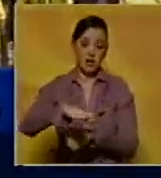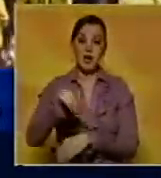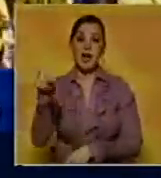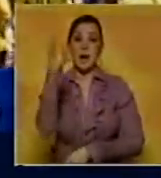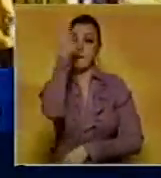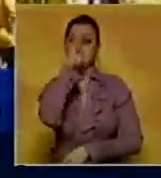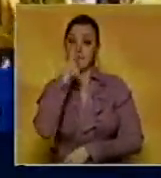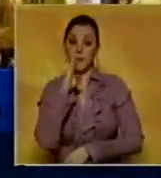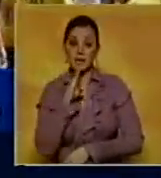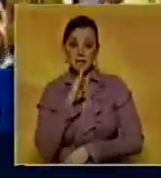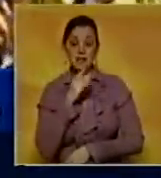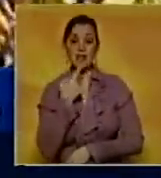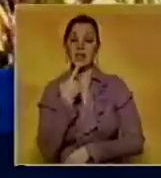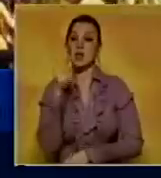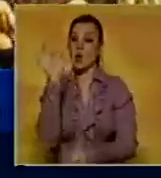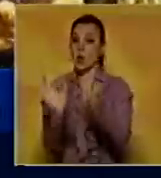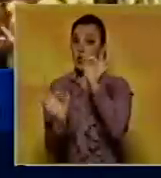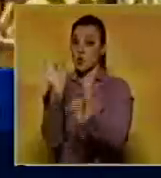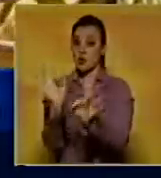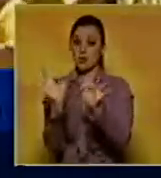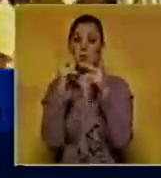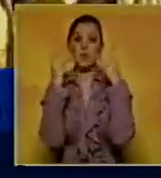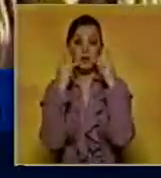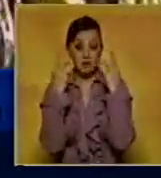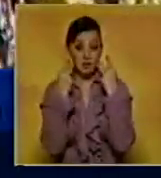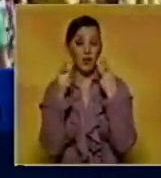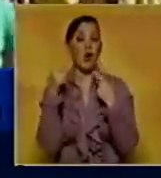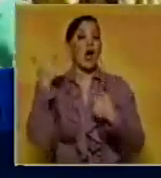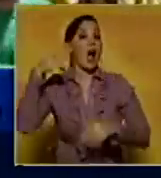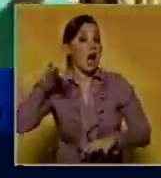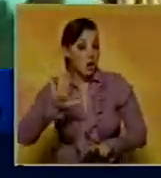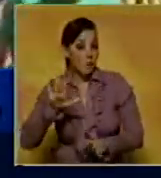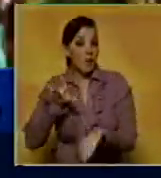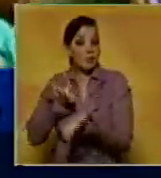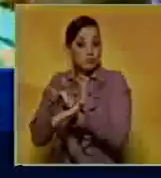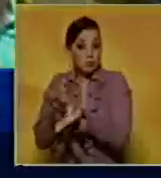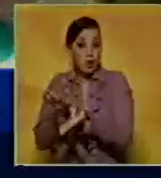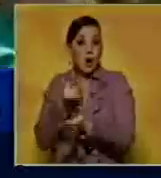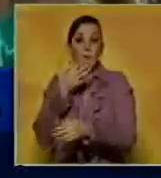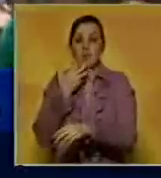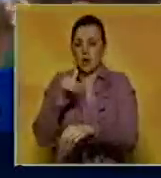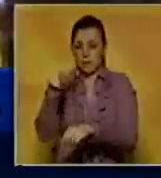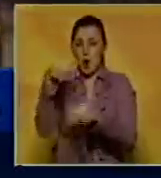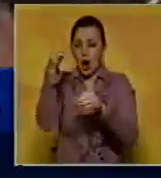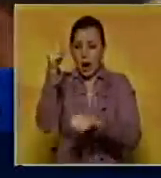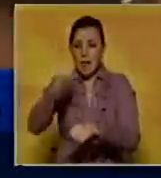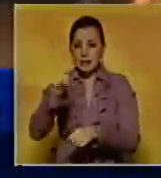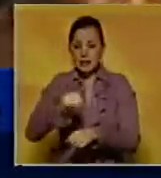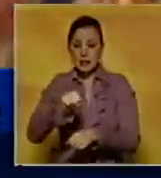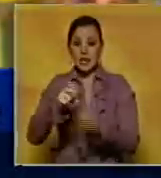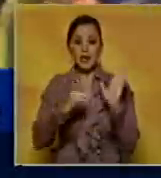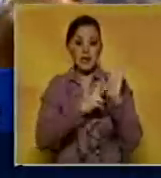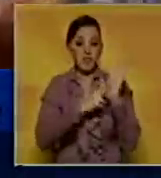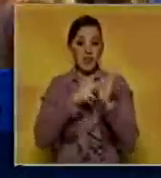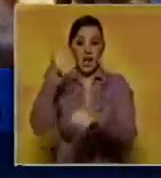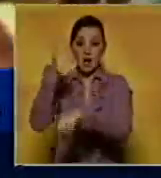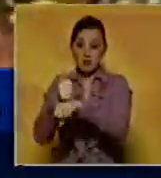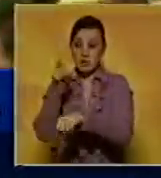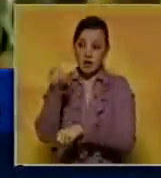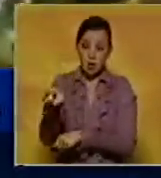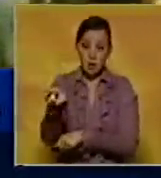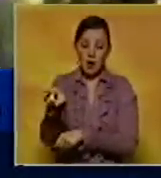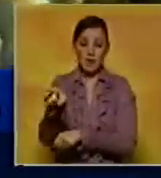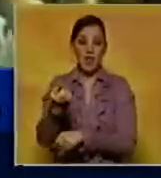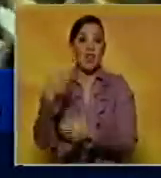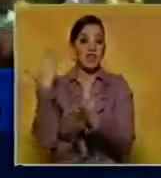brasileña afronta un juicio político que podría llevar a su destitución tras ser acusada de una serie de maniobras Fiscales en 2014 y